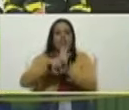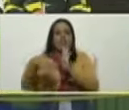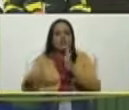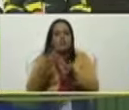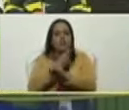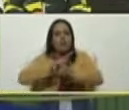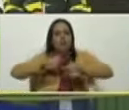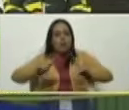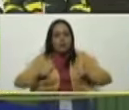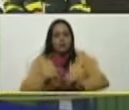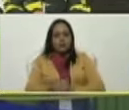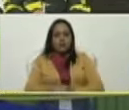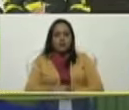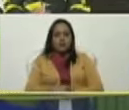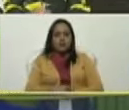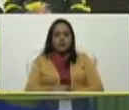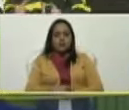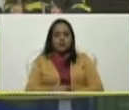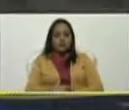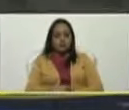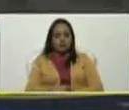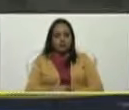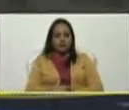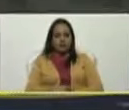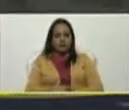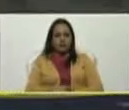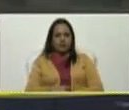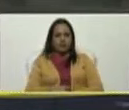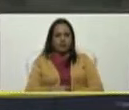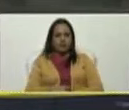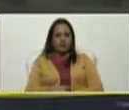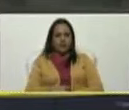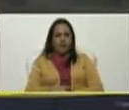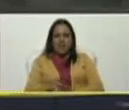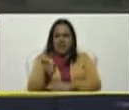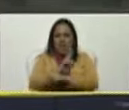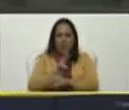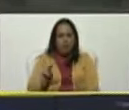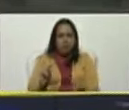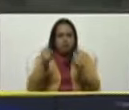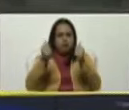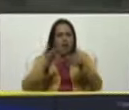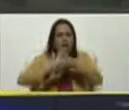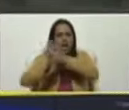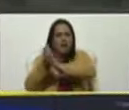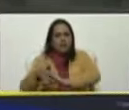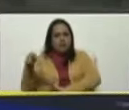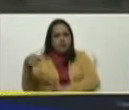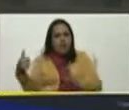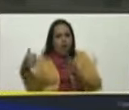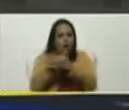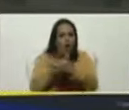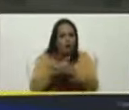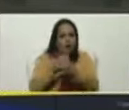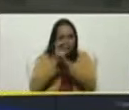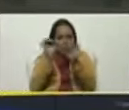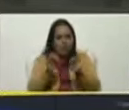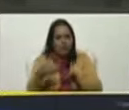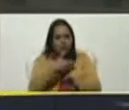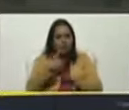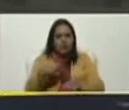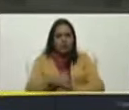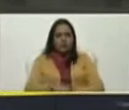libertad. Y en tanto relámpago, derrotaron la intención golpista.